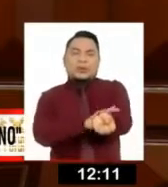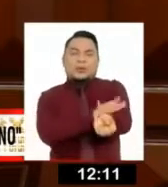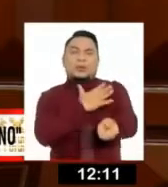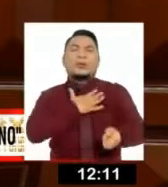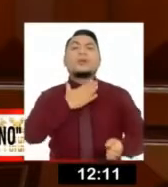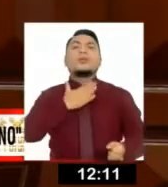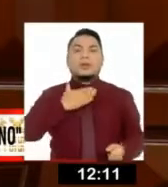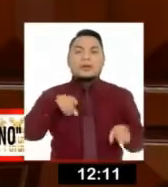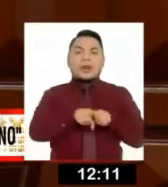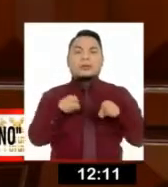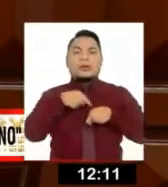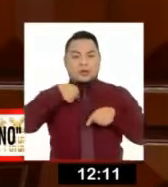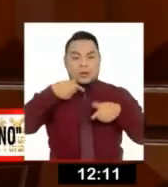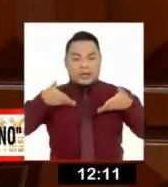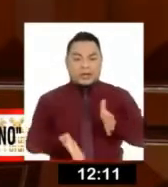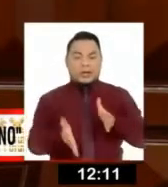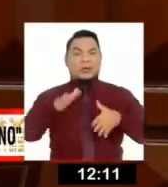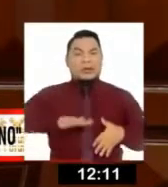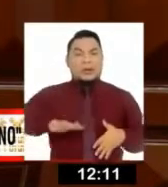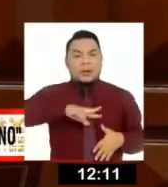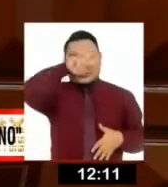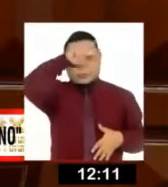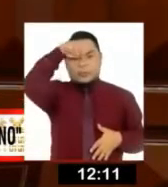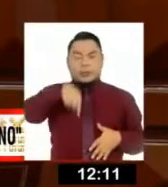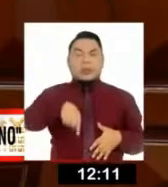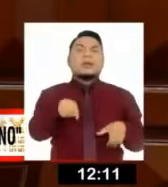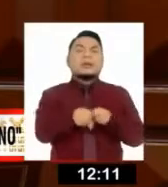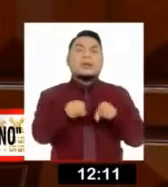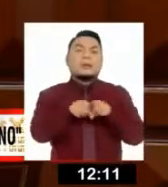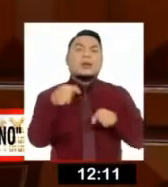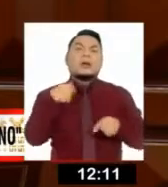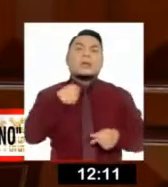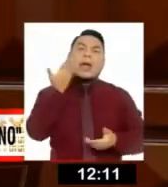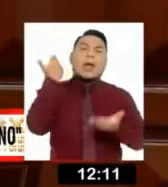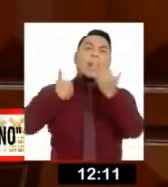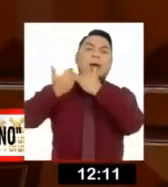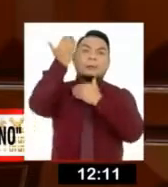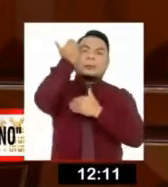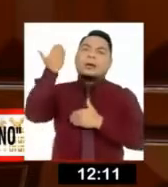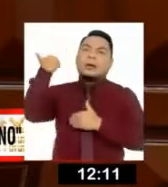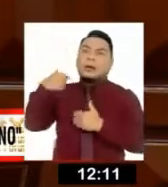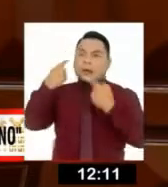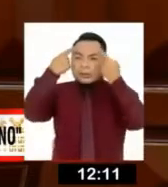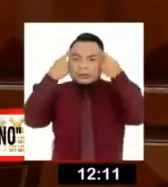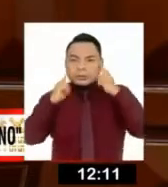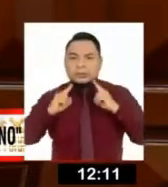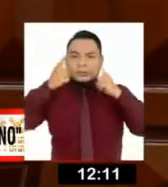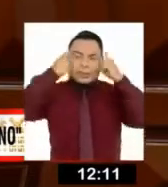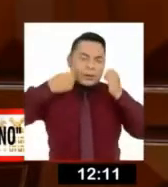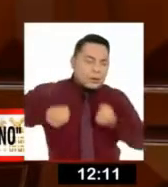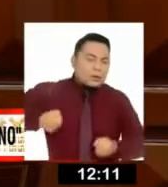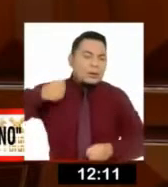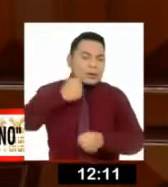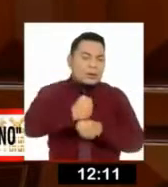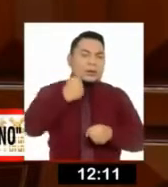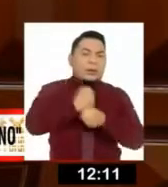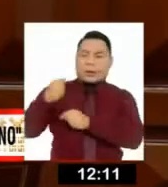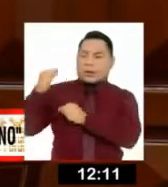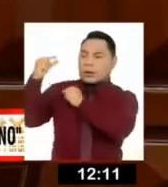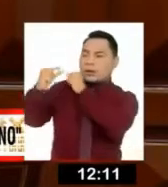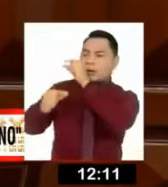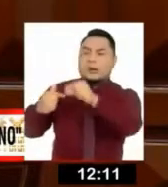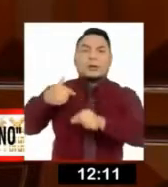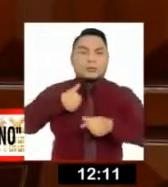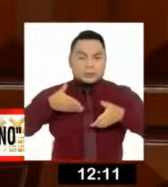soy hijo de este país, fundado sobre el sudor de mis antepasados, erguido sobre